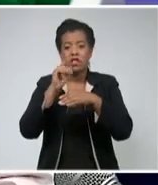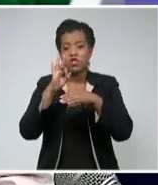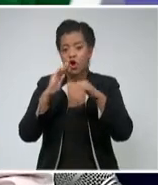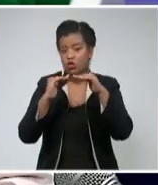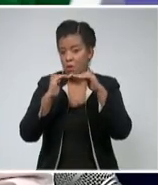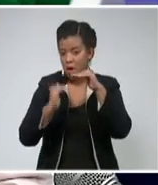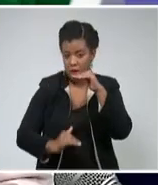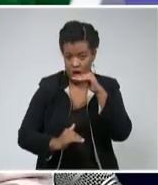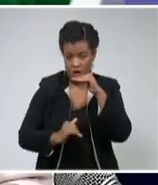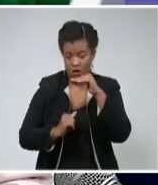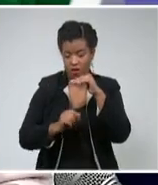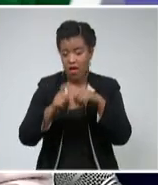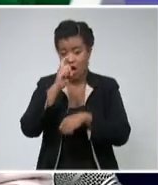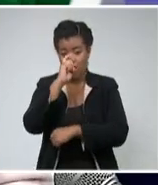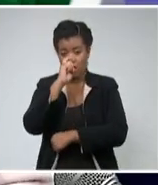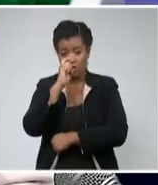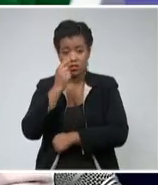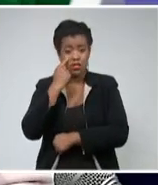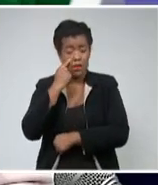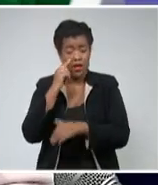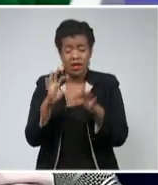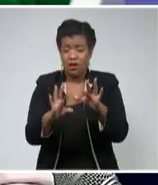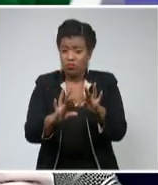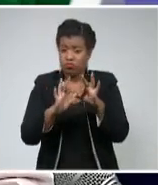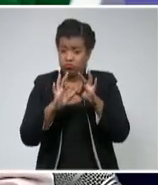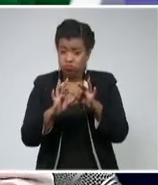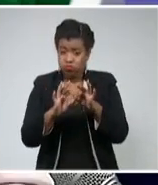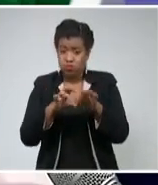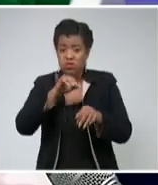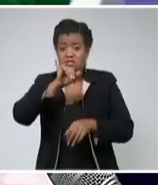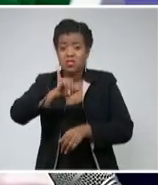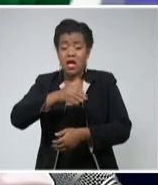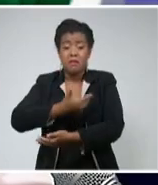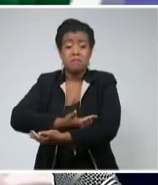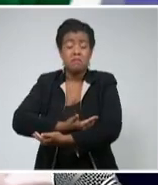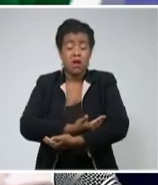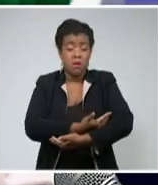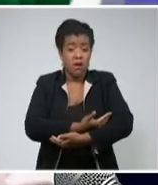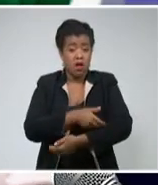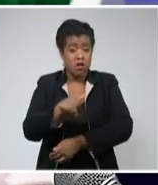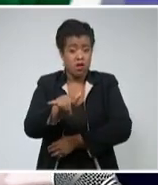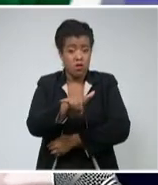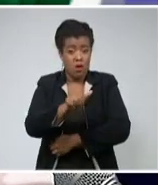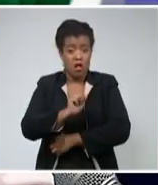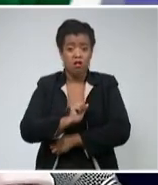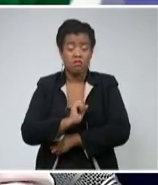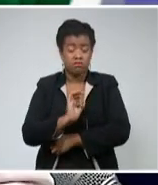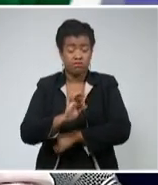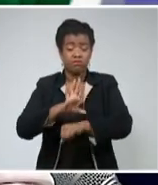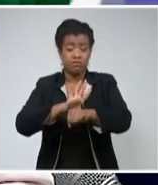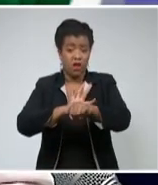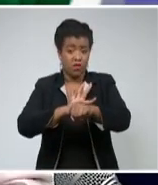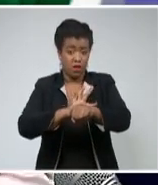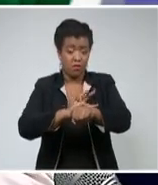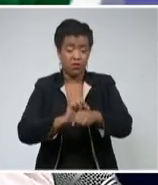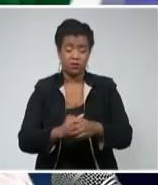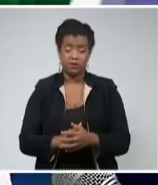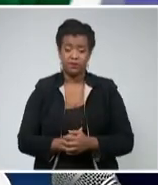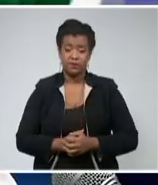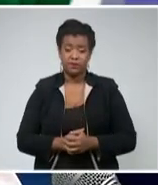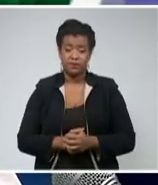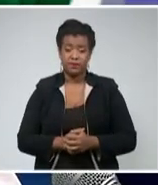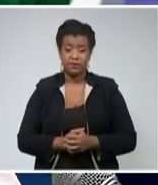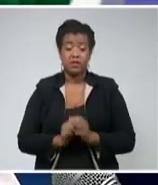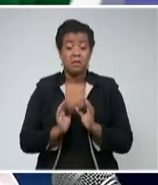edad. Todavía más grave, 6 menores de un año, 6 lactantes pudiéramos decir. Y ya con